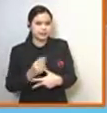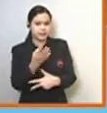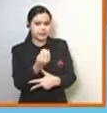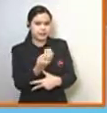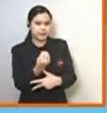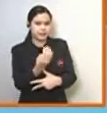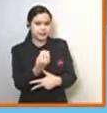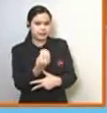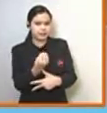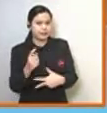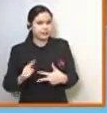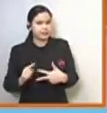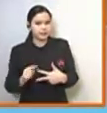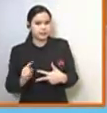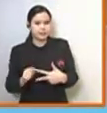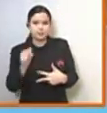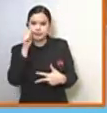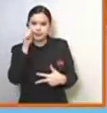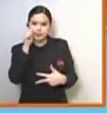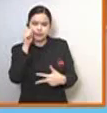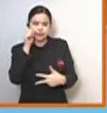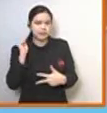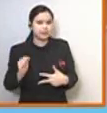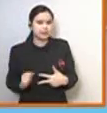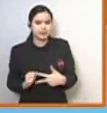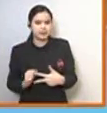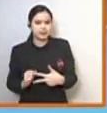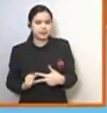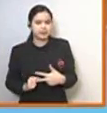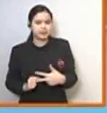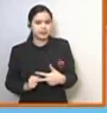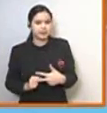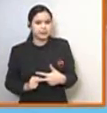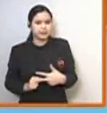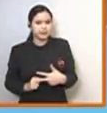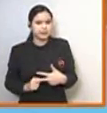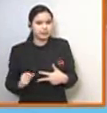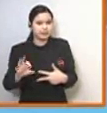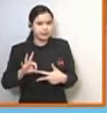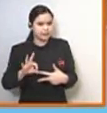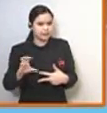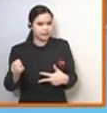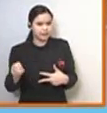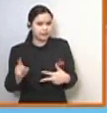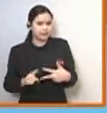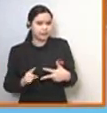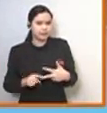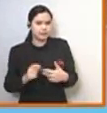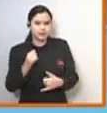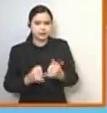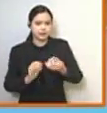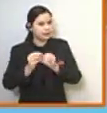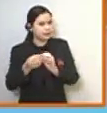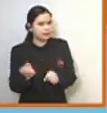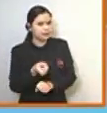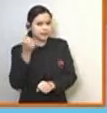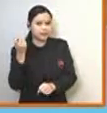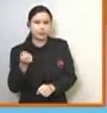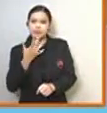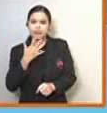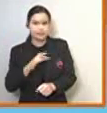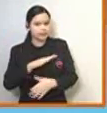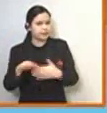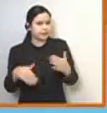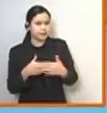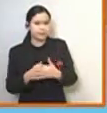14, segundo número, atentos. Porque este es el 90, el tercer y último número ganador. Les deseo